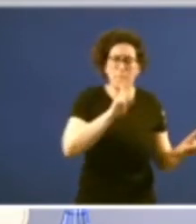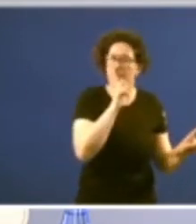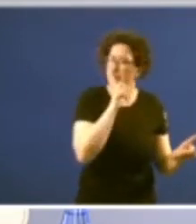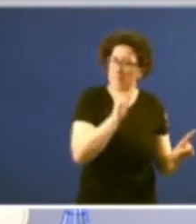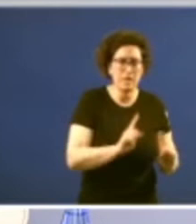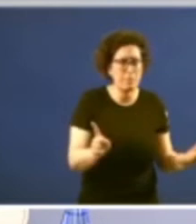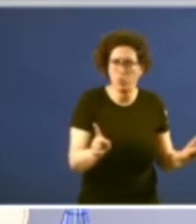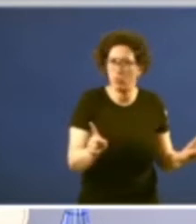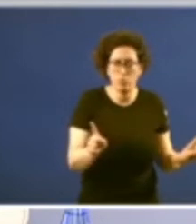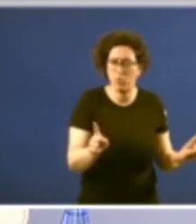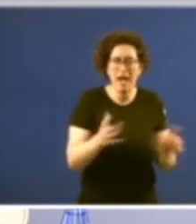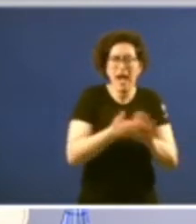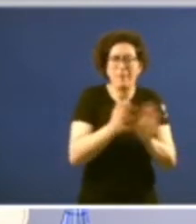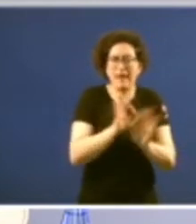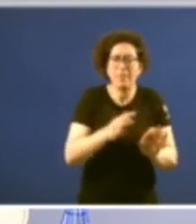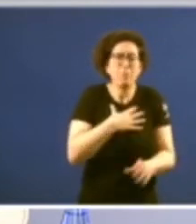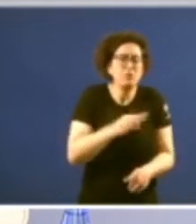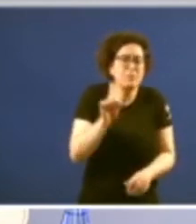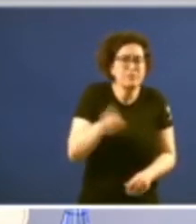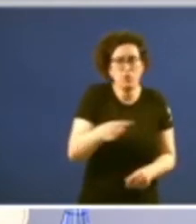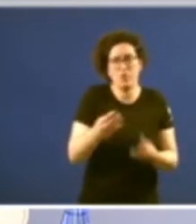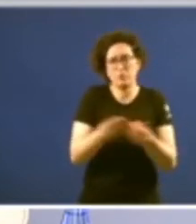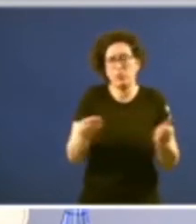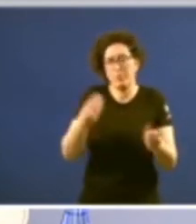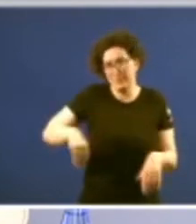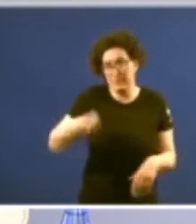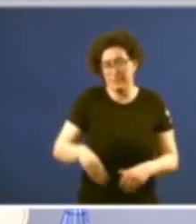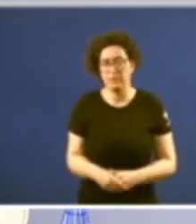ao redor da posible facultade de disolutoria do presidente